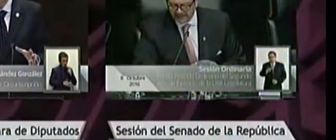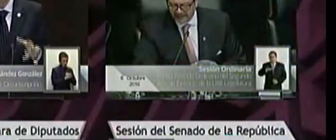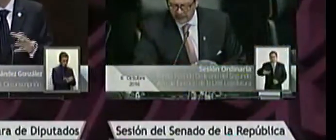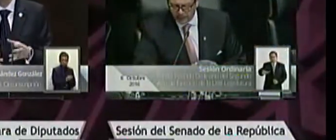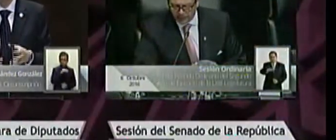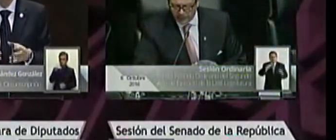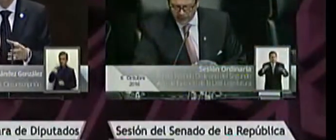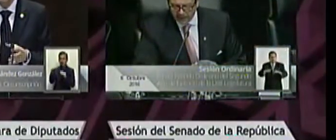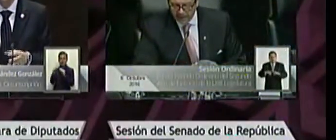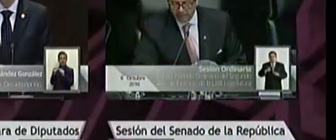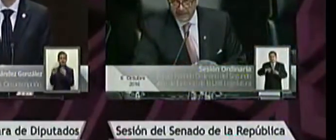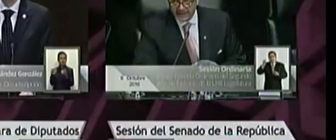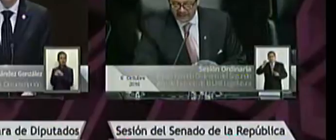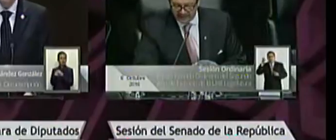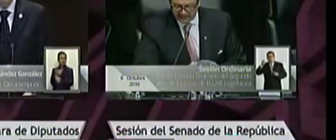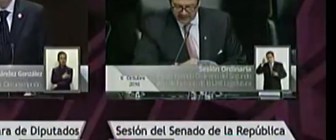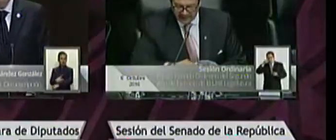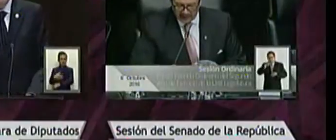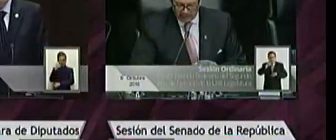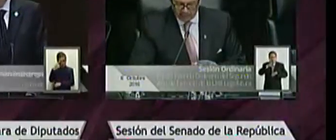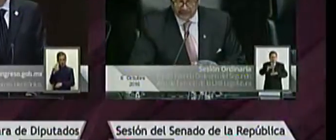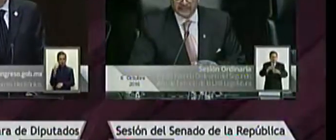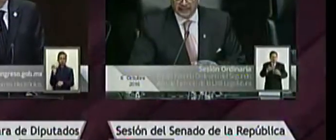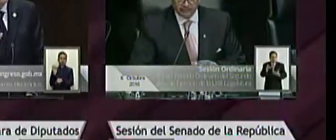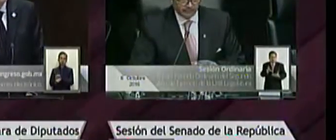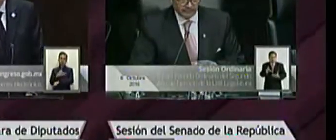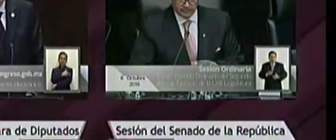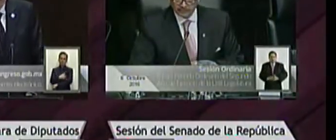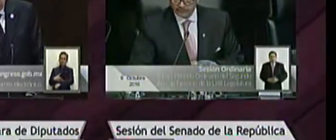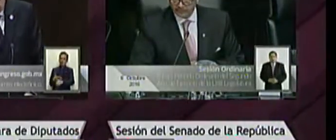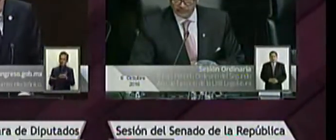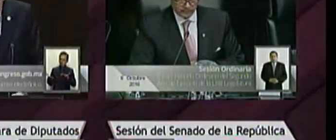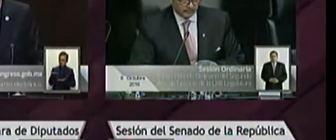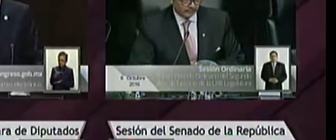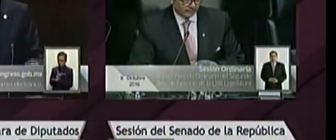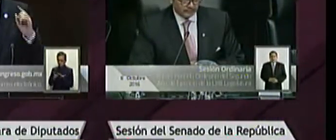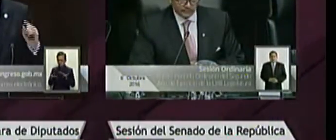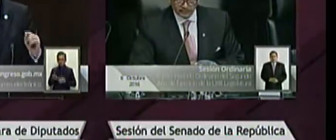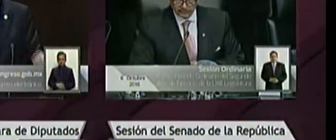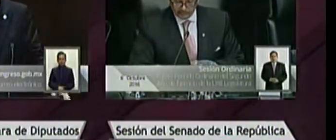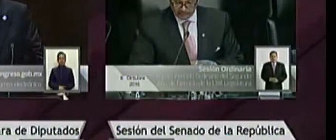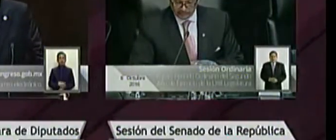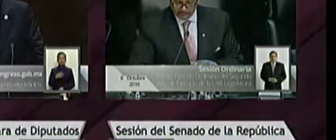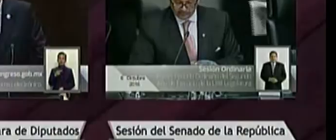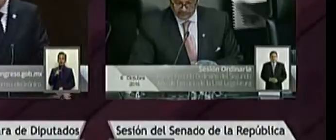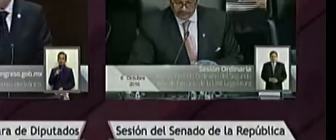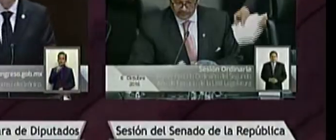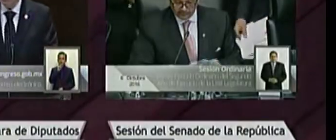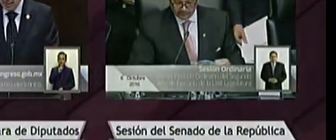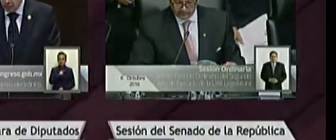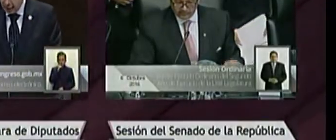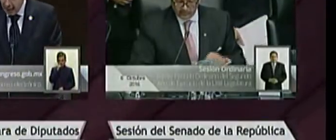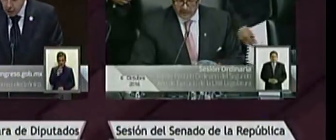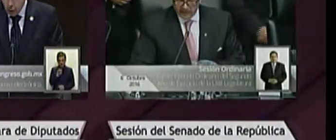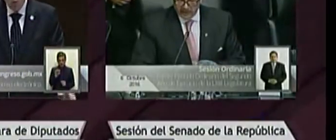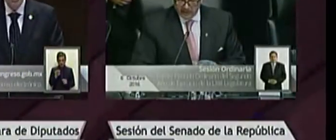seguir integrando este núcleo familiar y protegiendo a la familia en cualquiera de sus formas. Pero además, esta